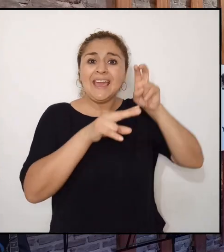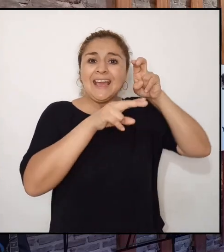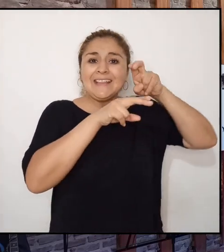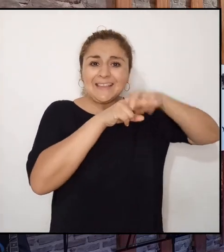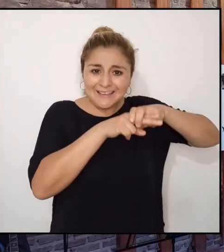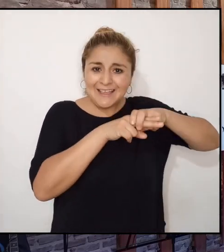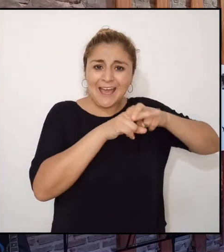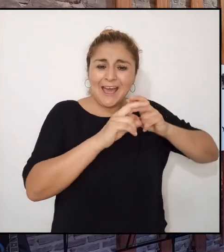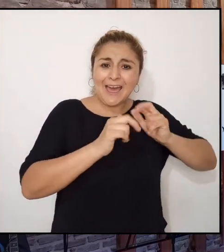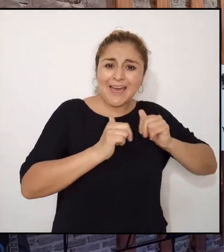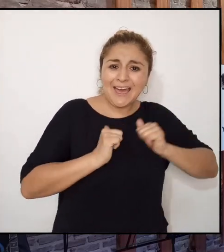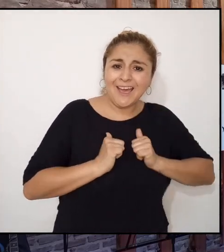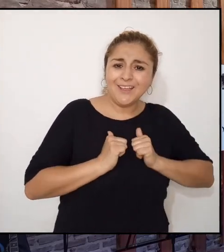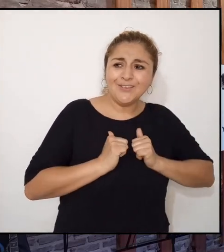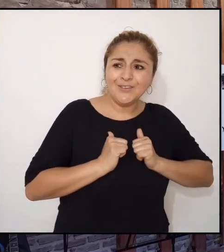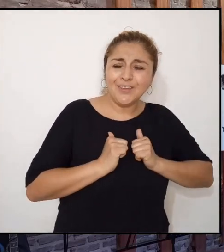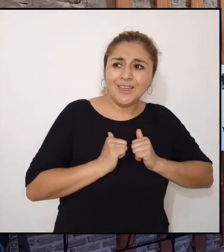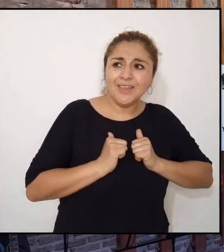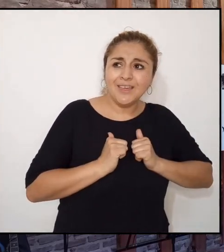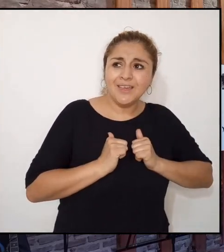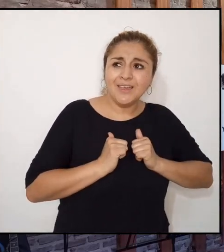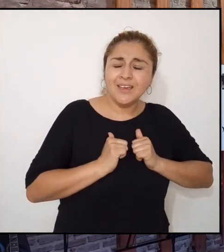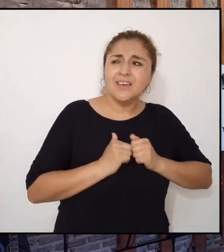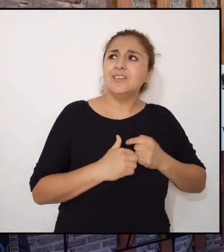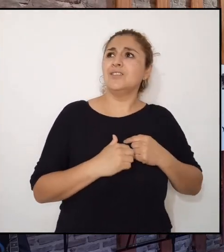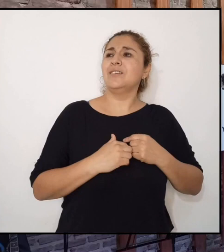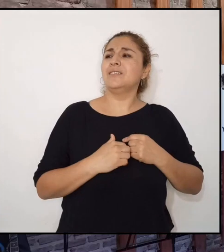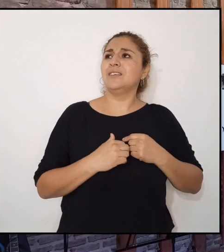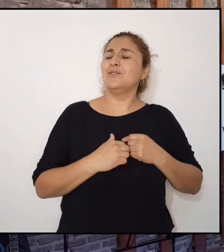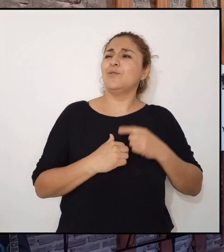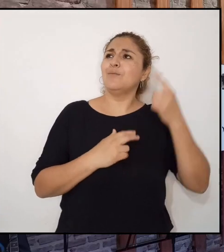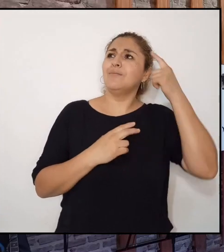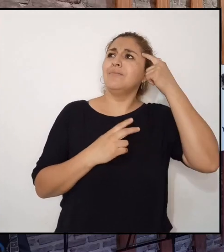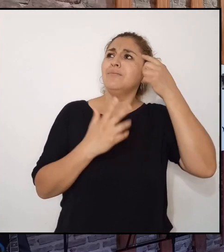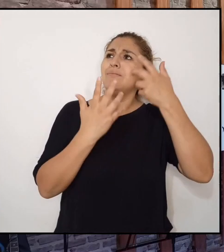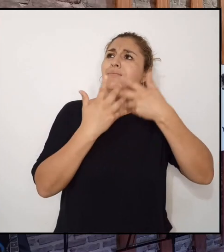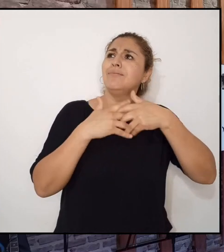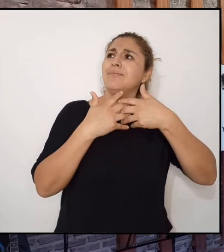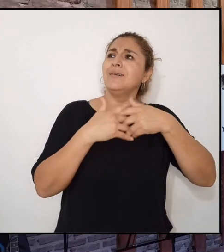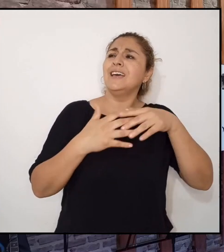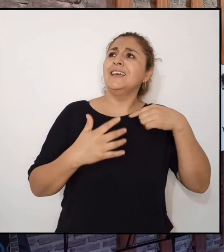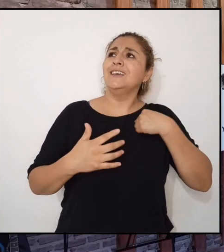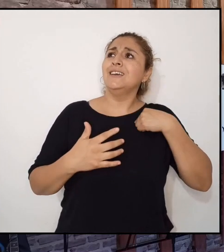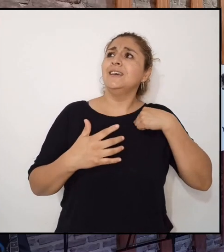Y el Señor me decía, ustedes están sentados en lugares celestiales con Cristo Jesús.